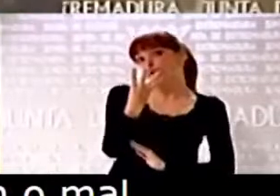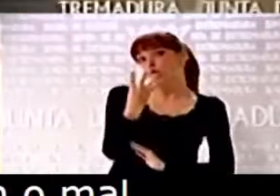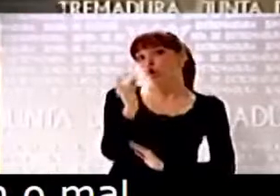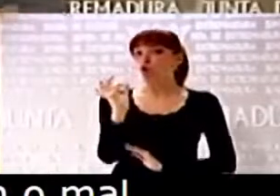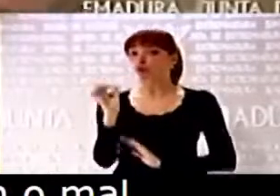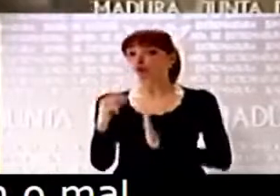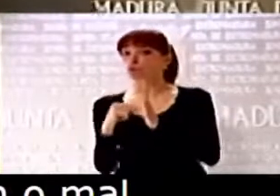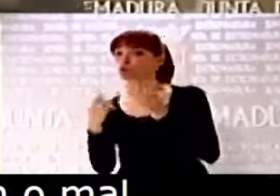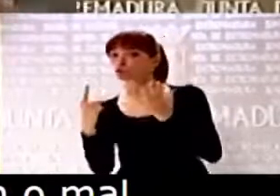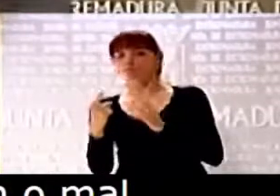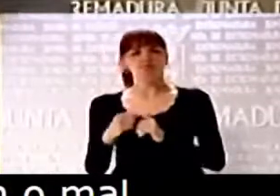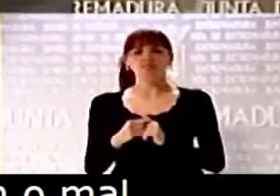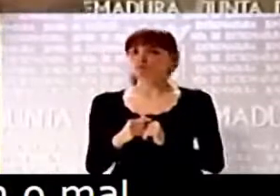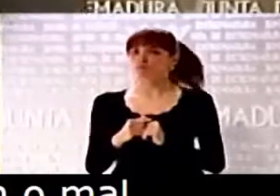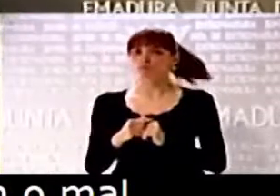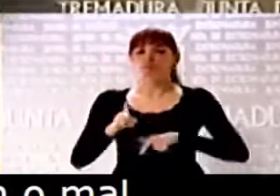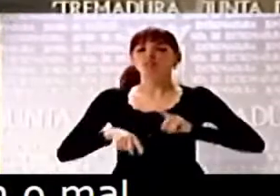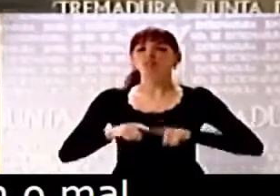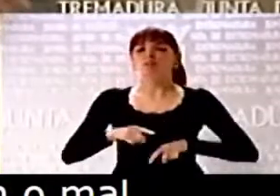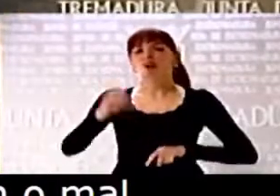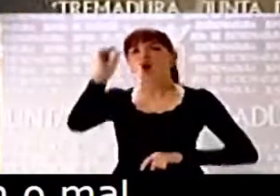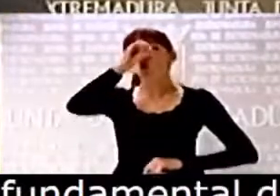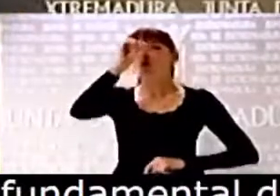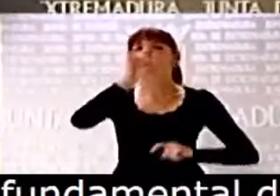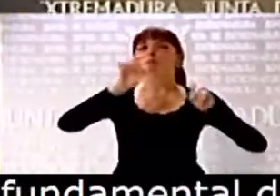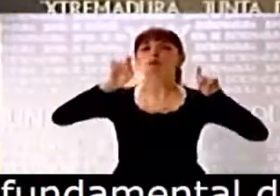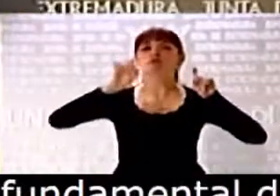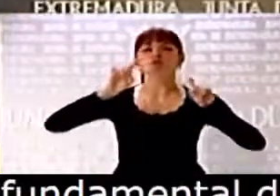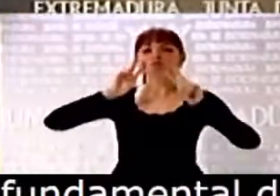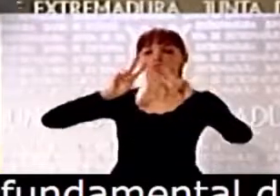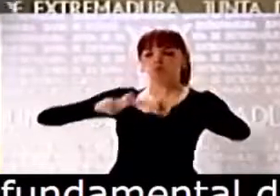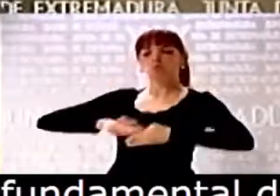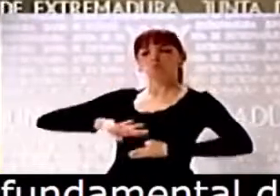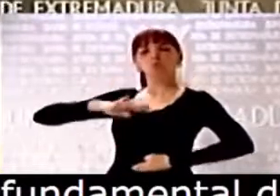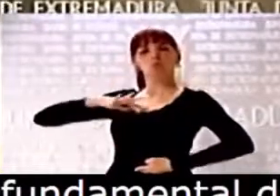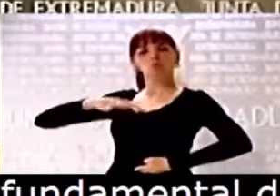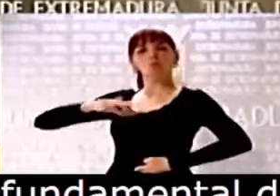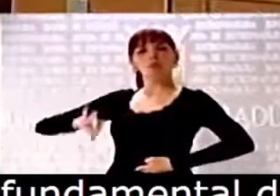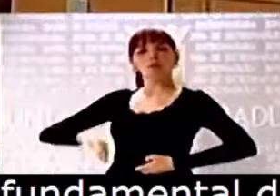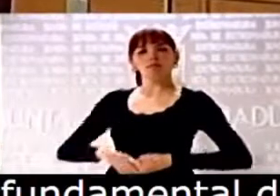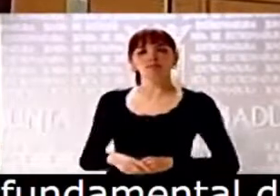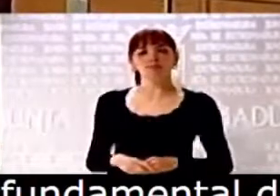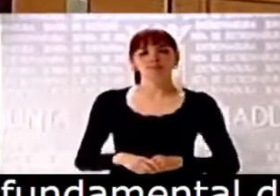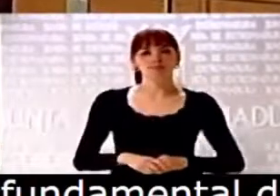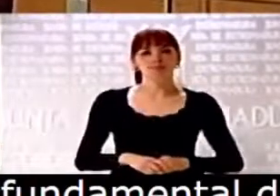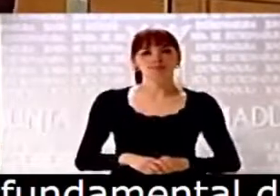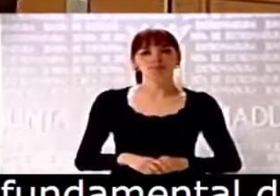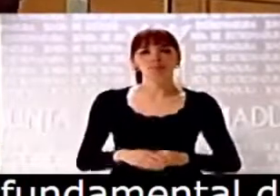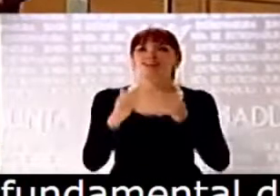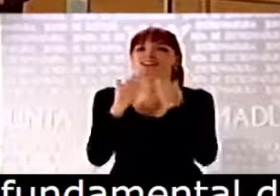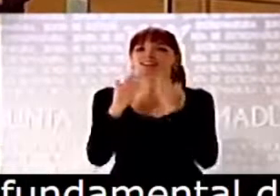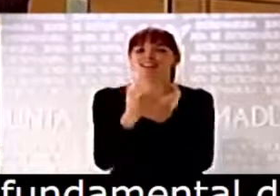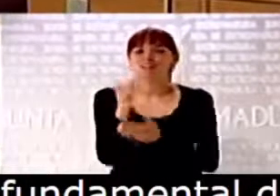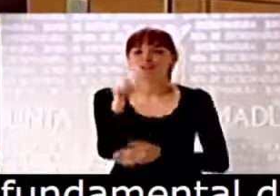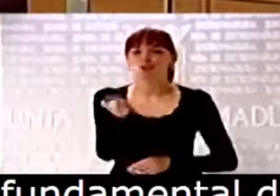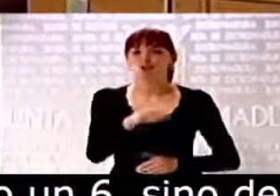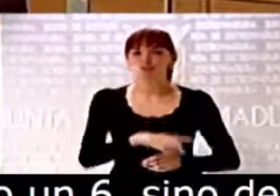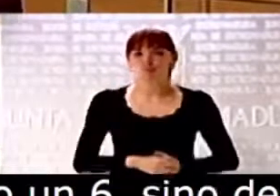sino fundamentalmente de lo que sus profesores crean que están capacitados para poder hacer. Muchas gracias a todos.